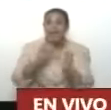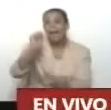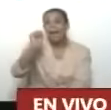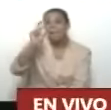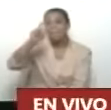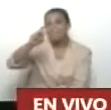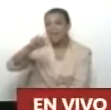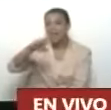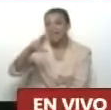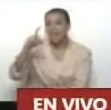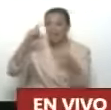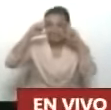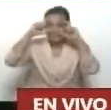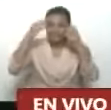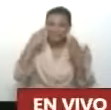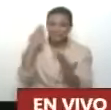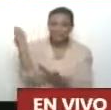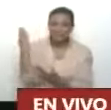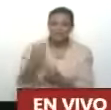Antonieta Peña. Adelante.